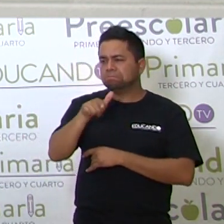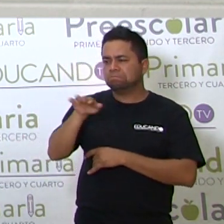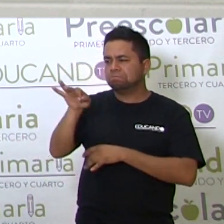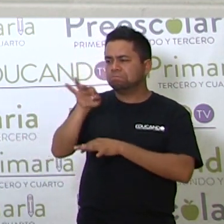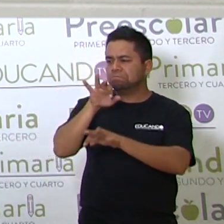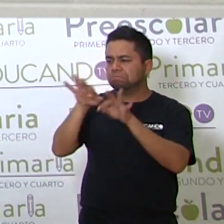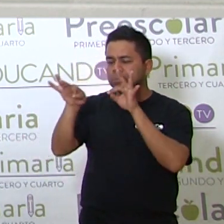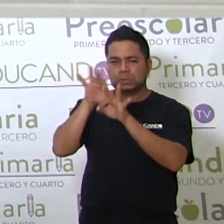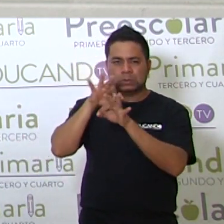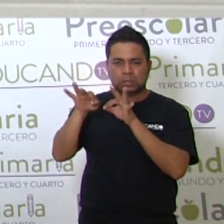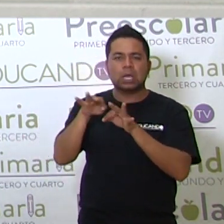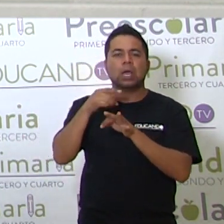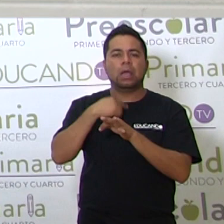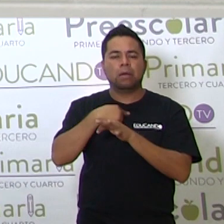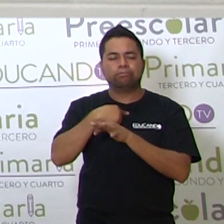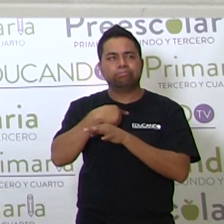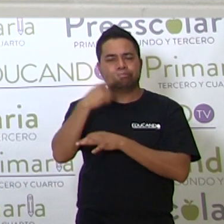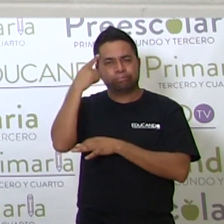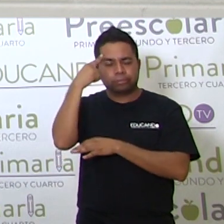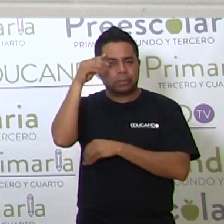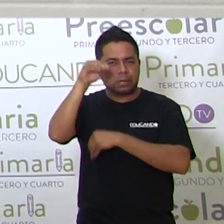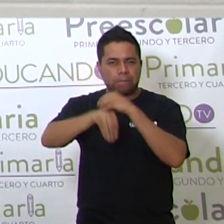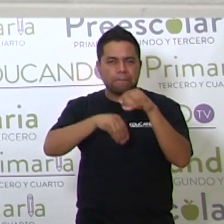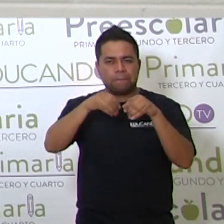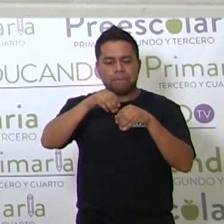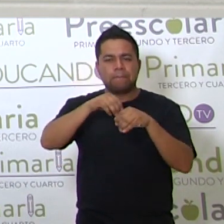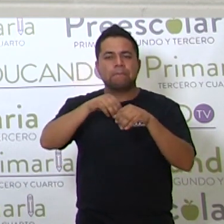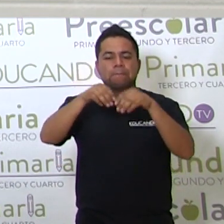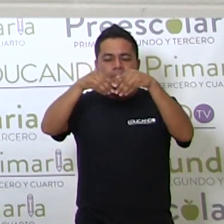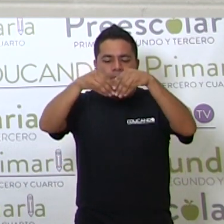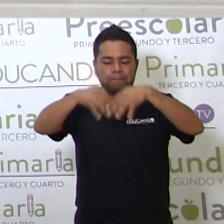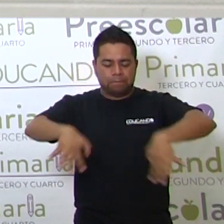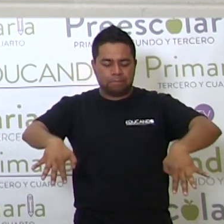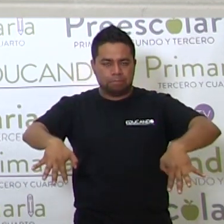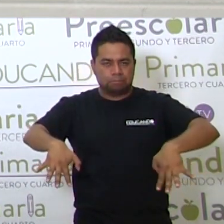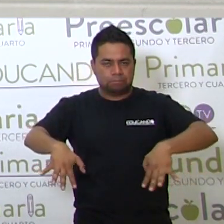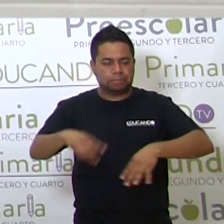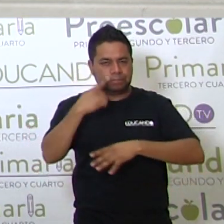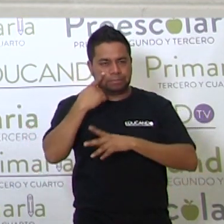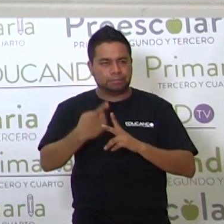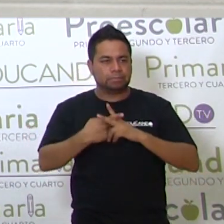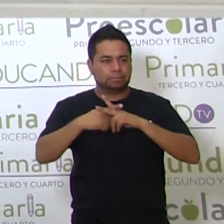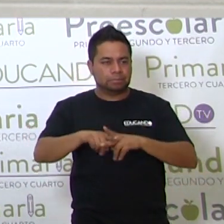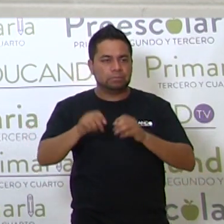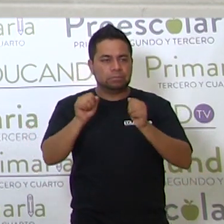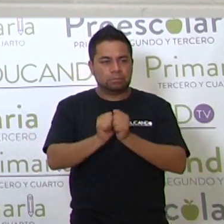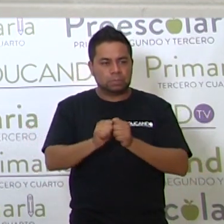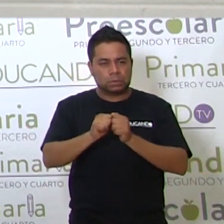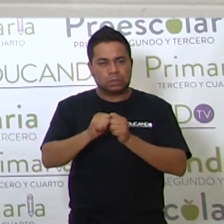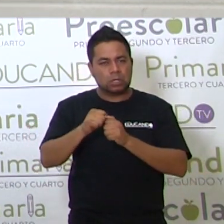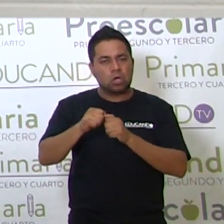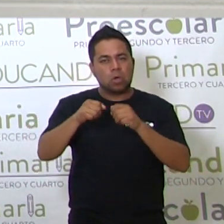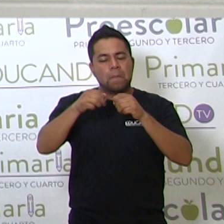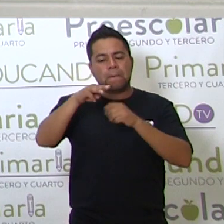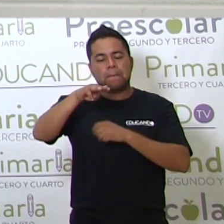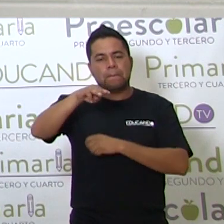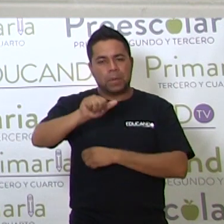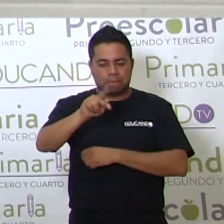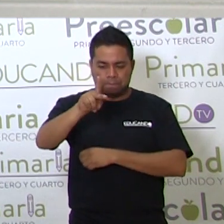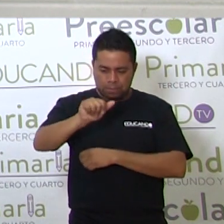ese texto, voy a hacer mi mapa conceptual. Y entonces vamos a empezar con el mapa conceptual.